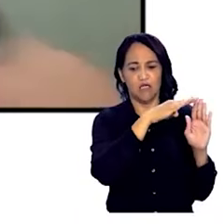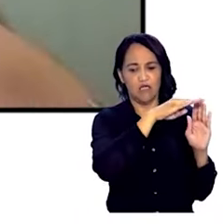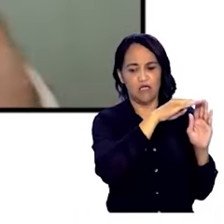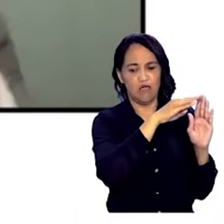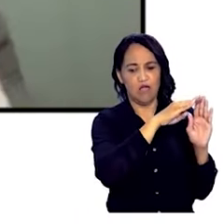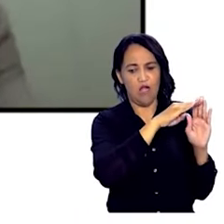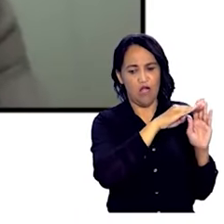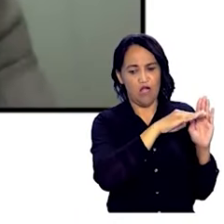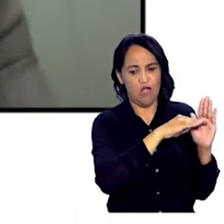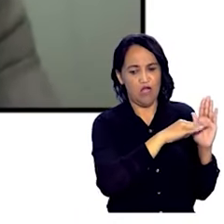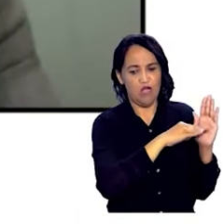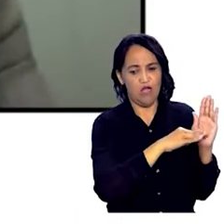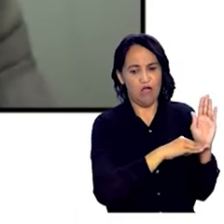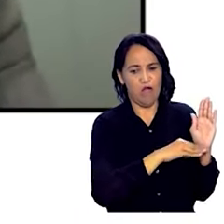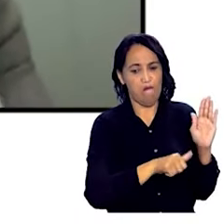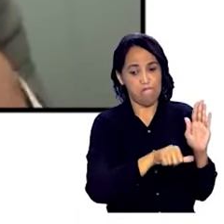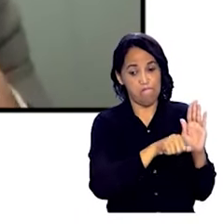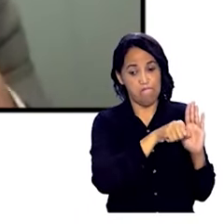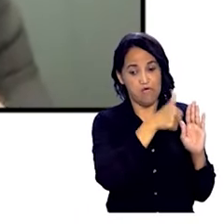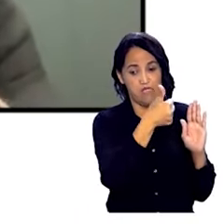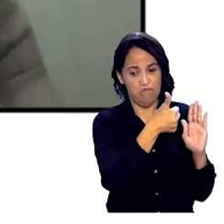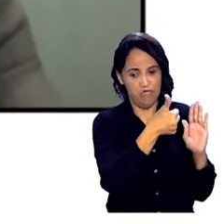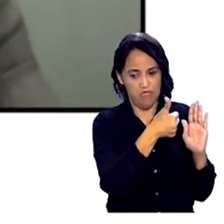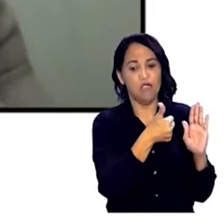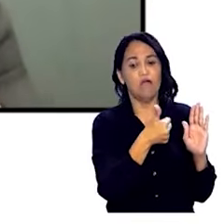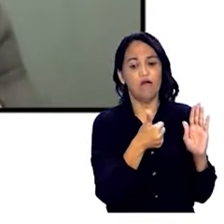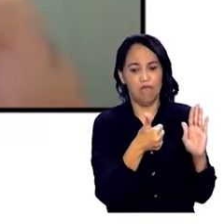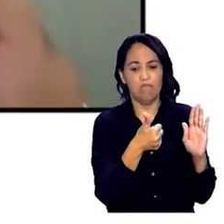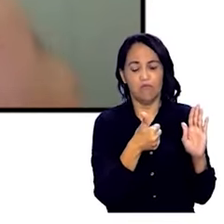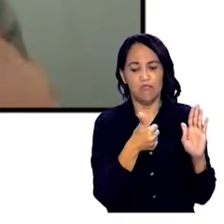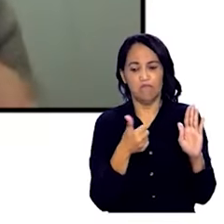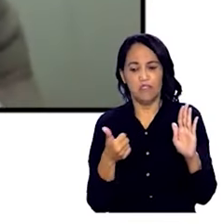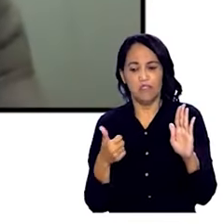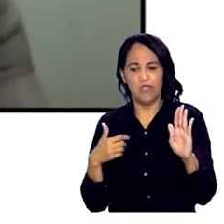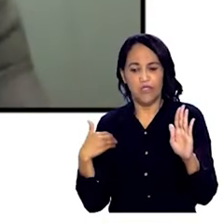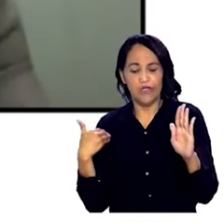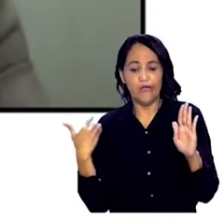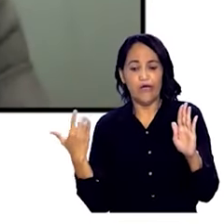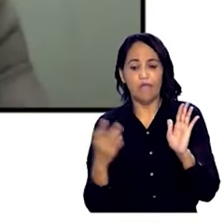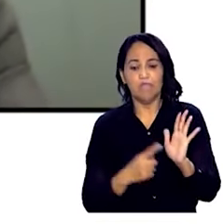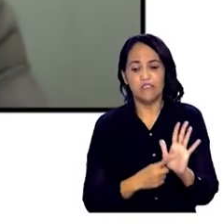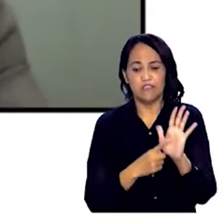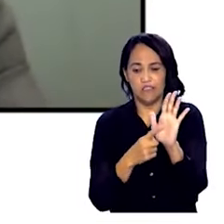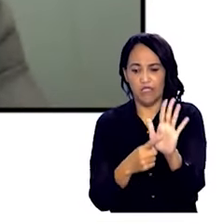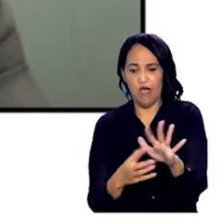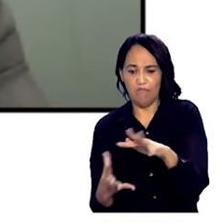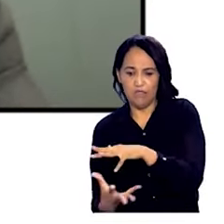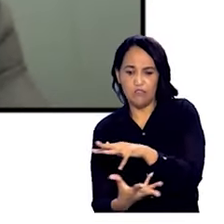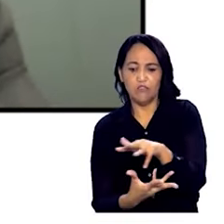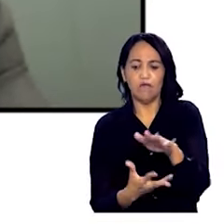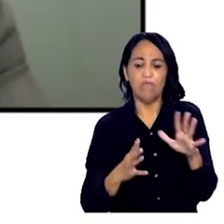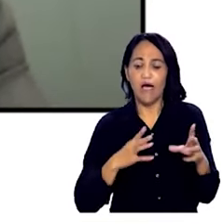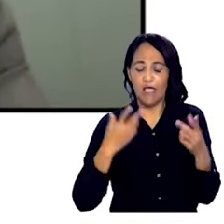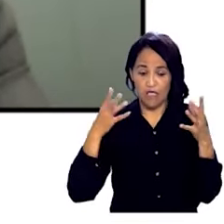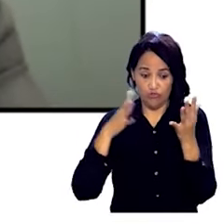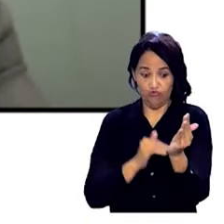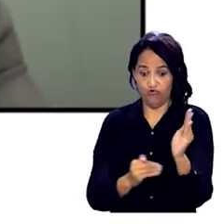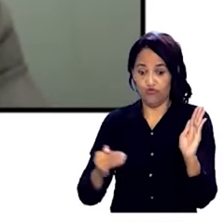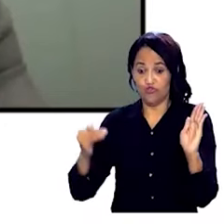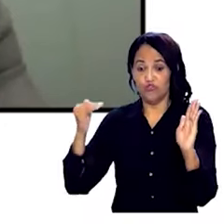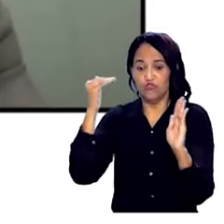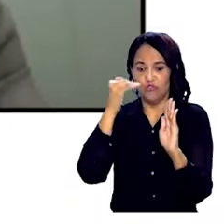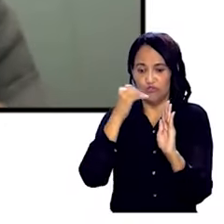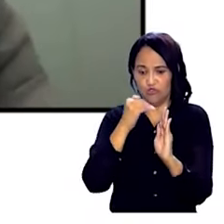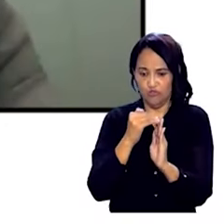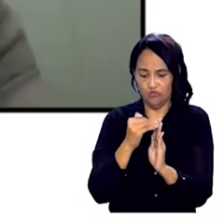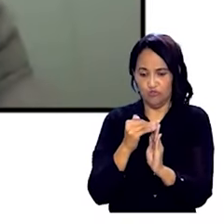para estar en el mismo en mismo lugaro a la corte Suprema Argentina enant a su organiz Y su